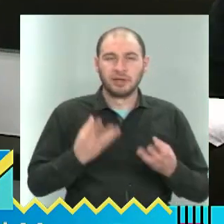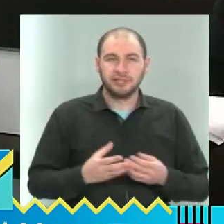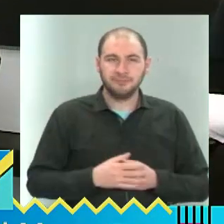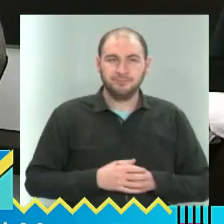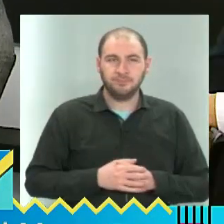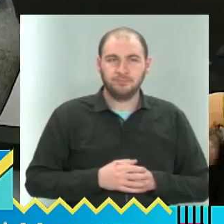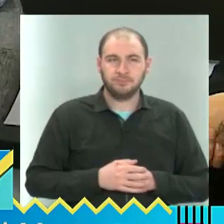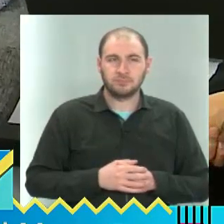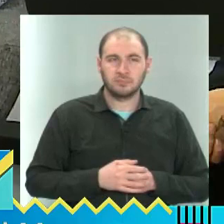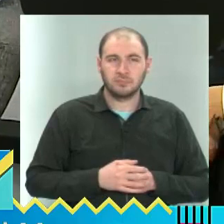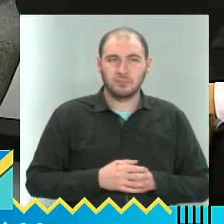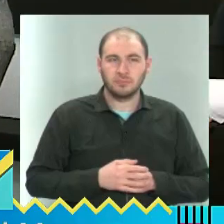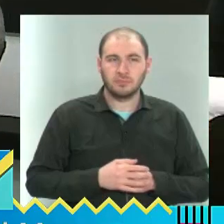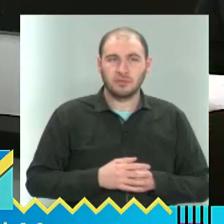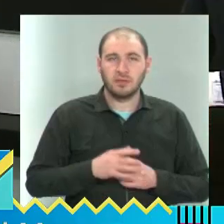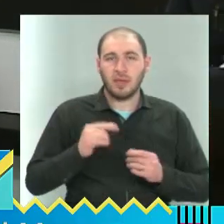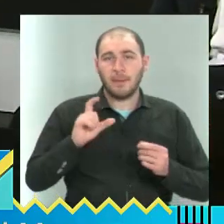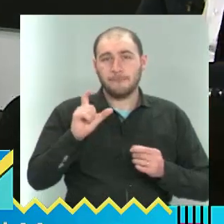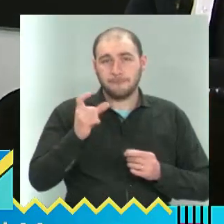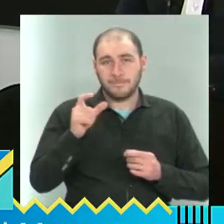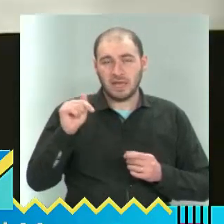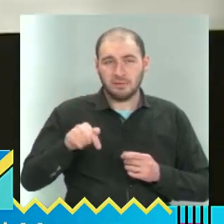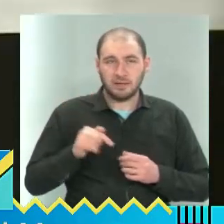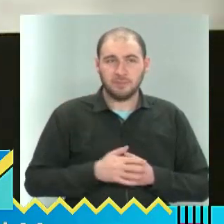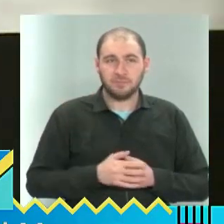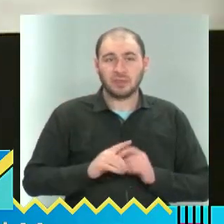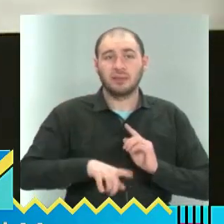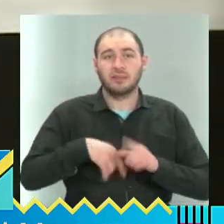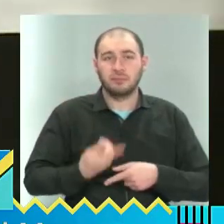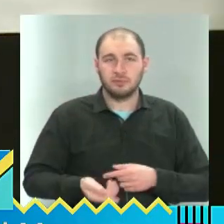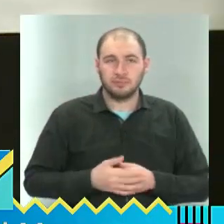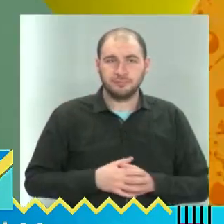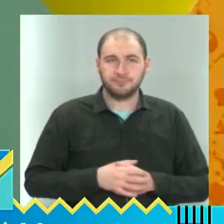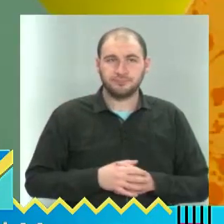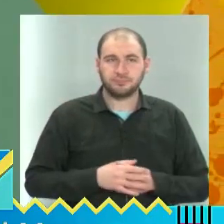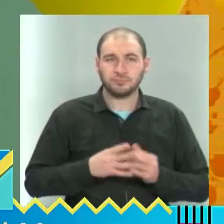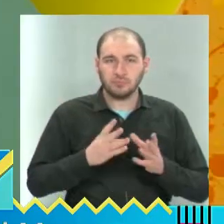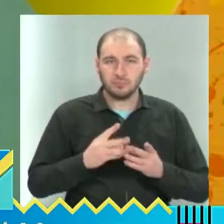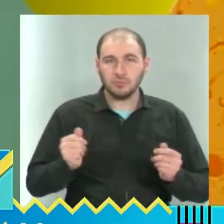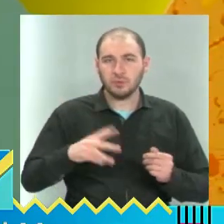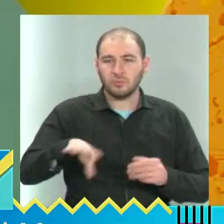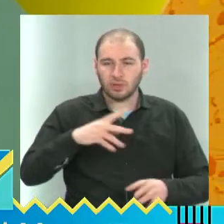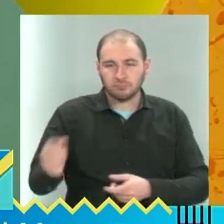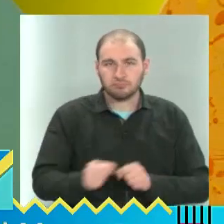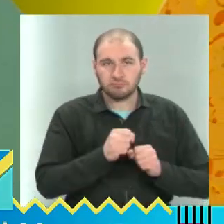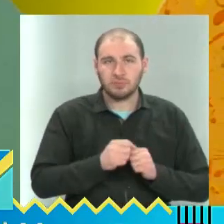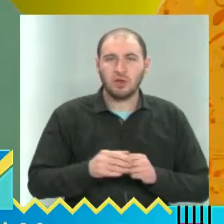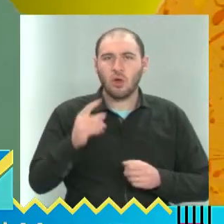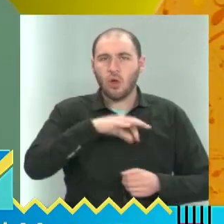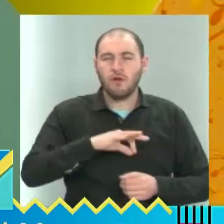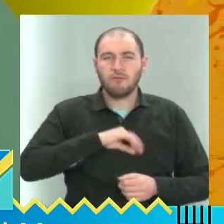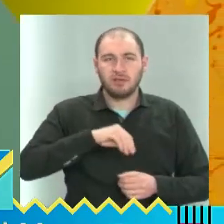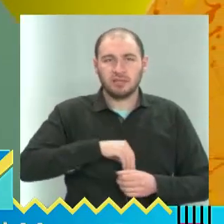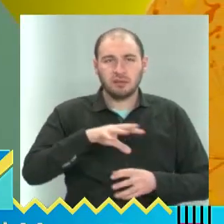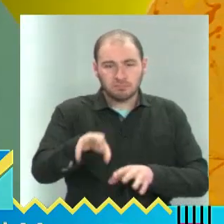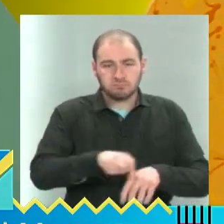que uno de los conceptos que hace que luego terminen en una red de trata o siendo víctimas de